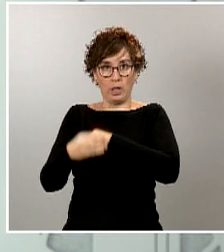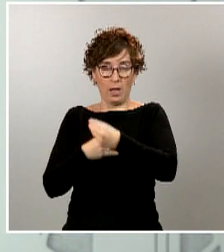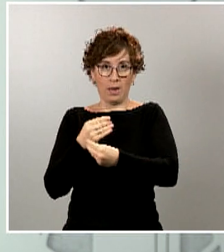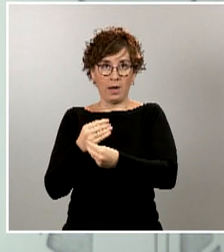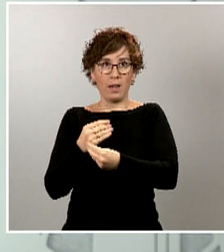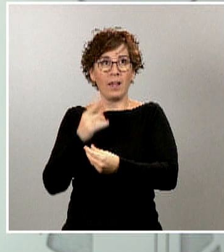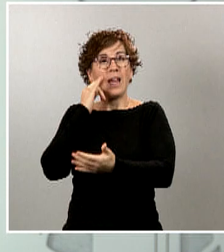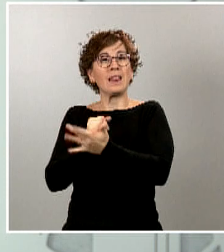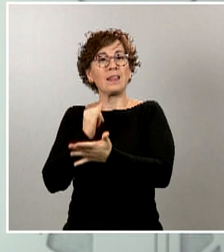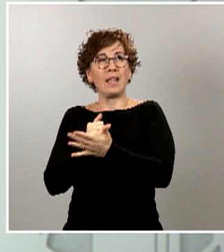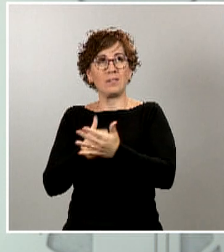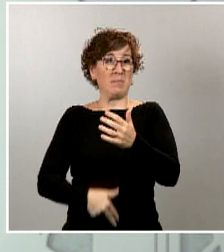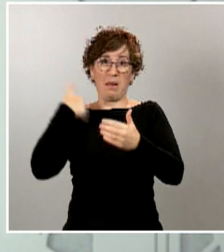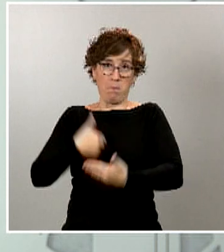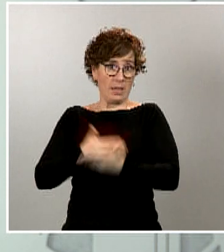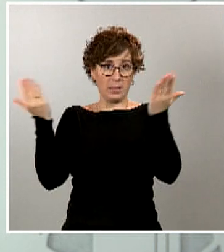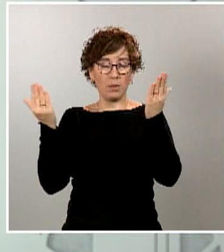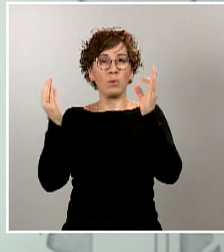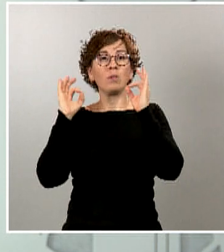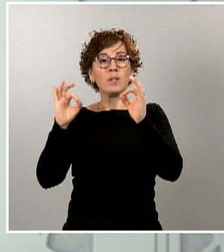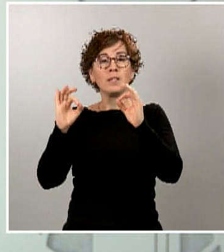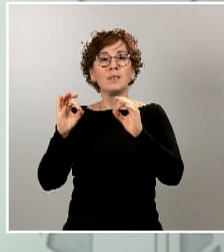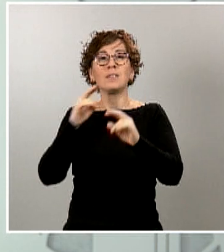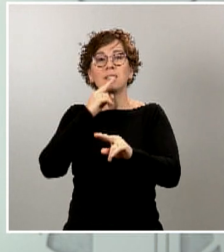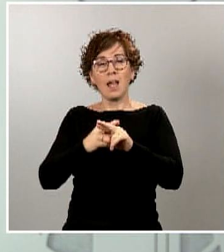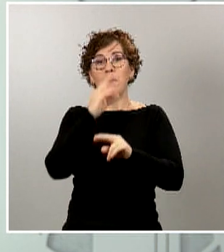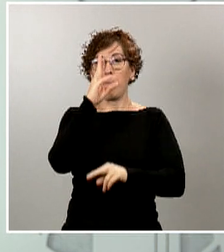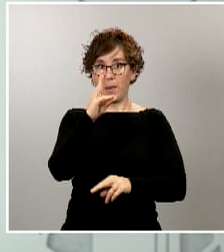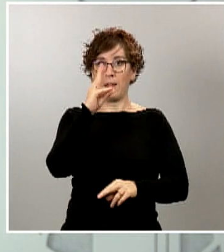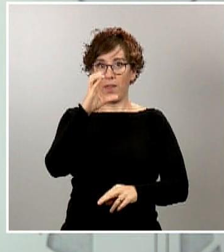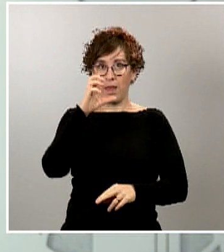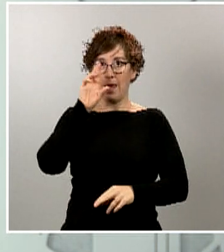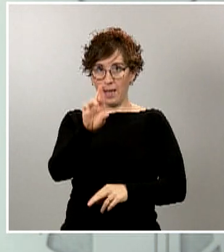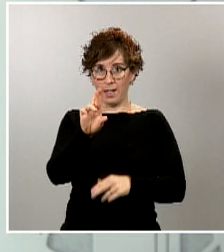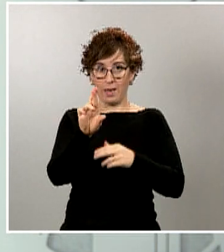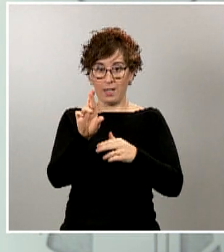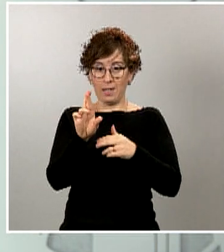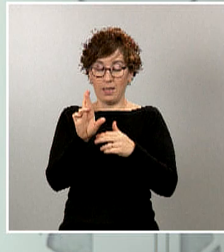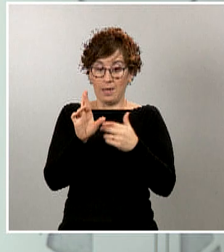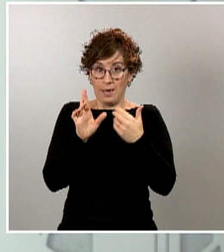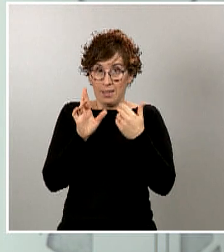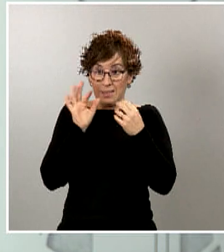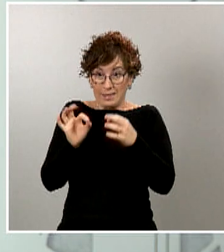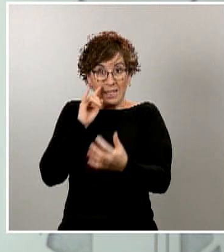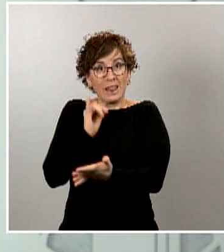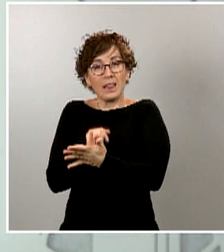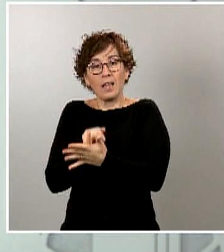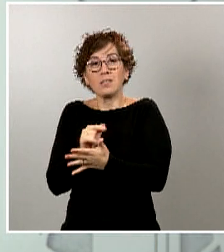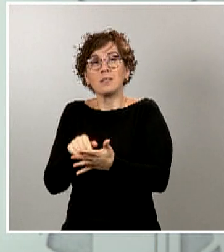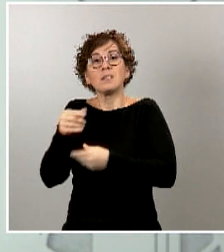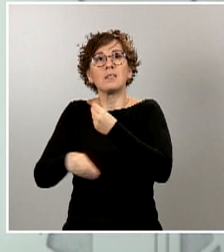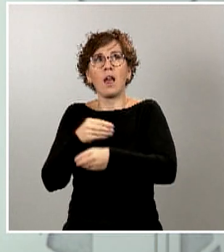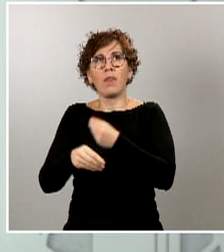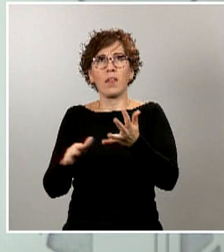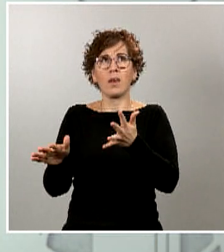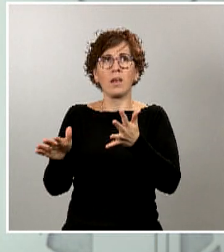población. Va a ser los test de diagnóstico conocidos como PCRs, los test que estamos realizando en una cifra aproximada diaria de